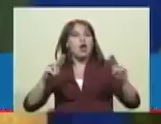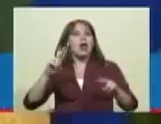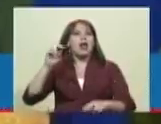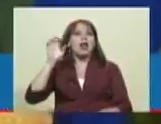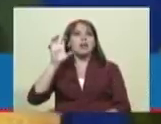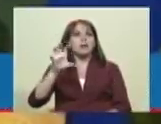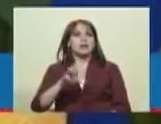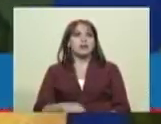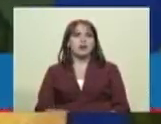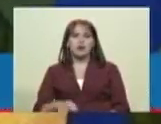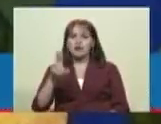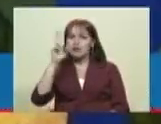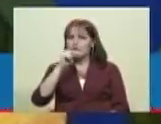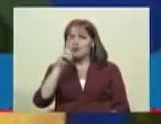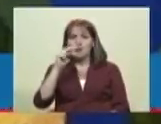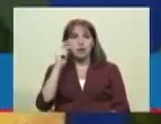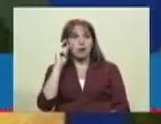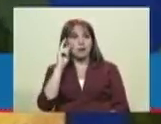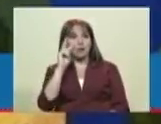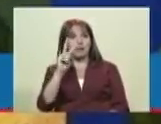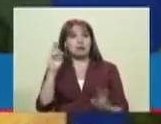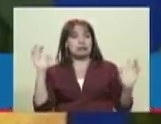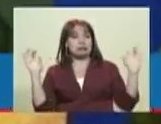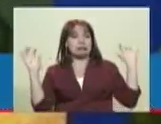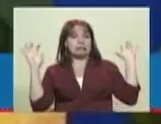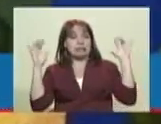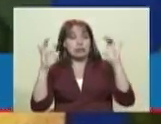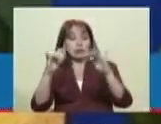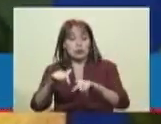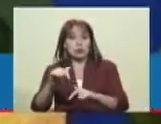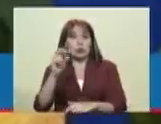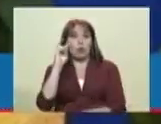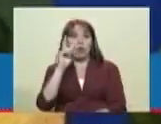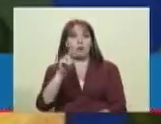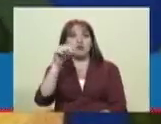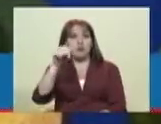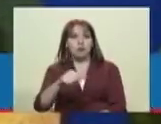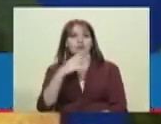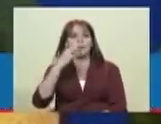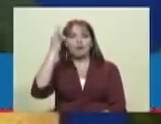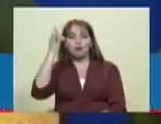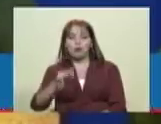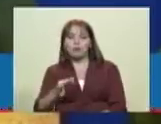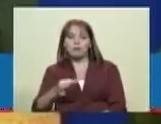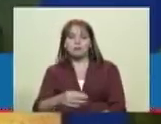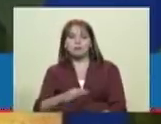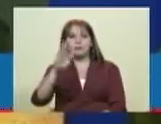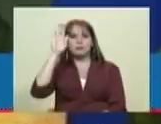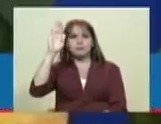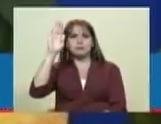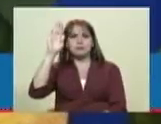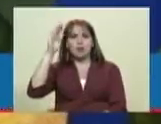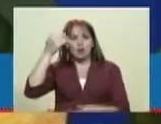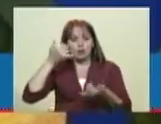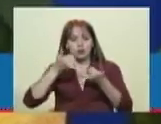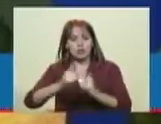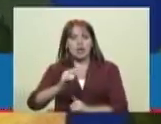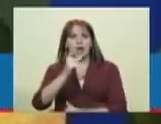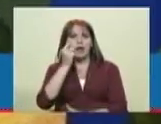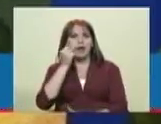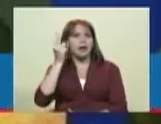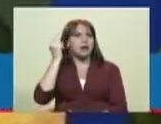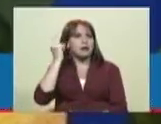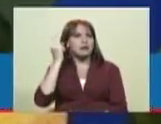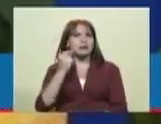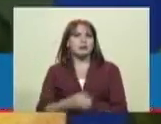antes habíamos visto lo que hemos visto el día de hoy. Te lo juramos por nuestras hijas, por nuestros